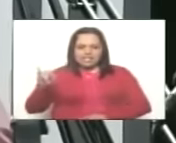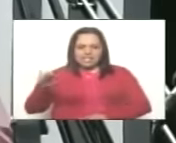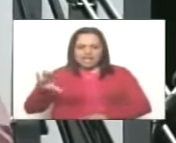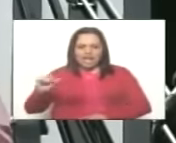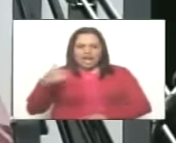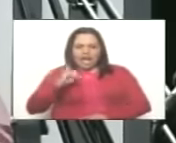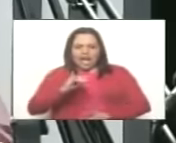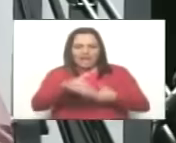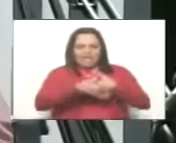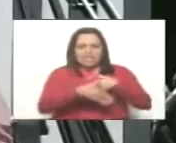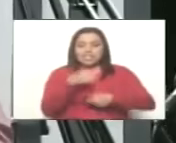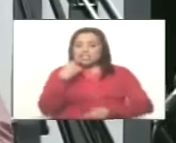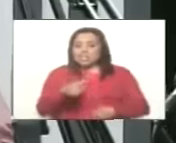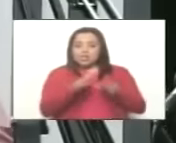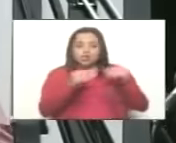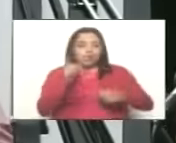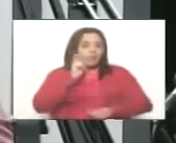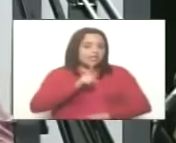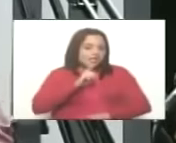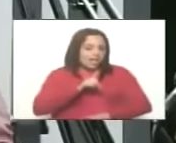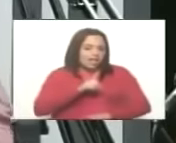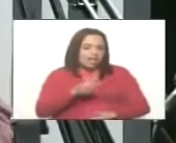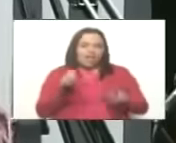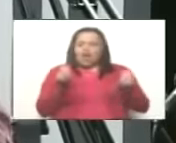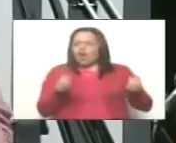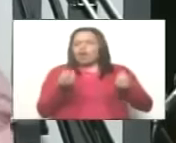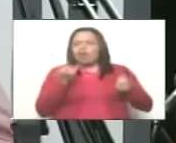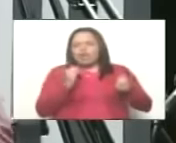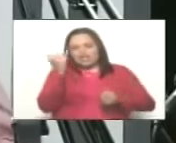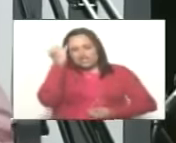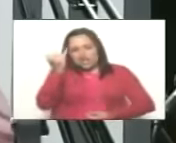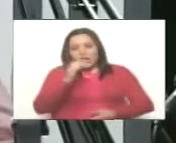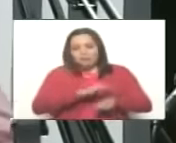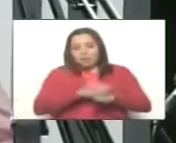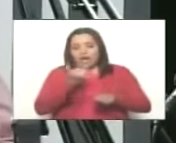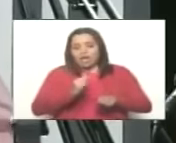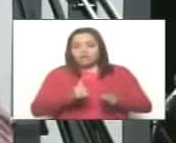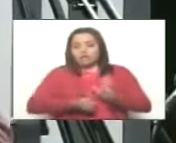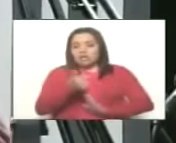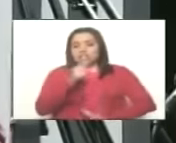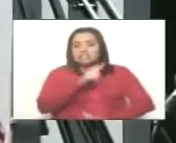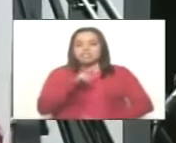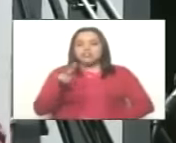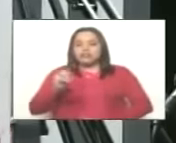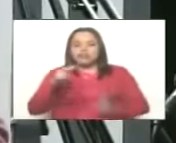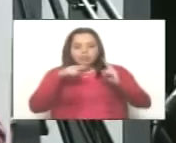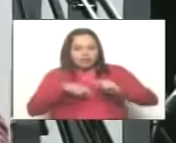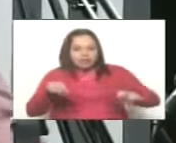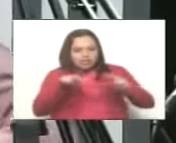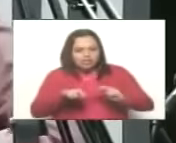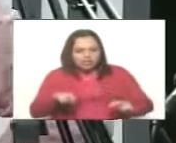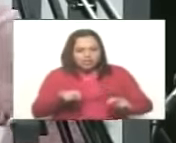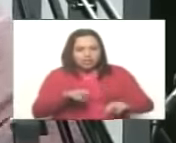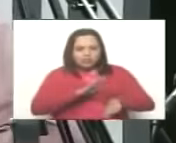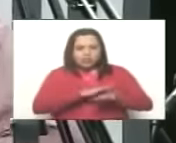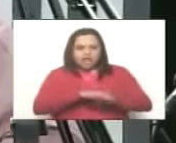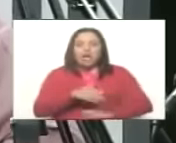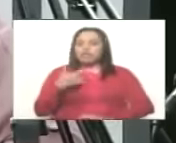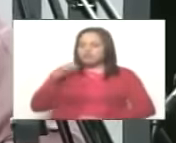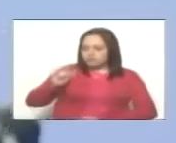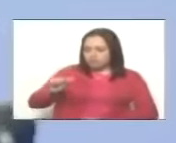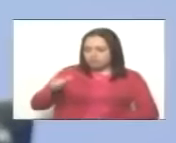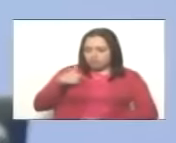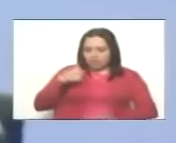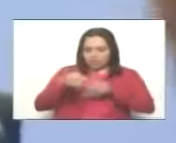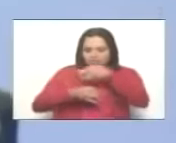desmintiendo todo lo que usted ha dicho. ¿Con qué intenciones entonces hacen esto si las pruebas, más de 120 diligencias? Es decir, ¿por qué? Allá voy. Es importante